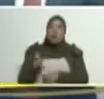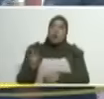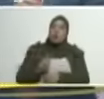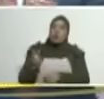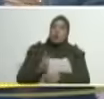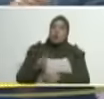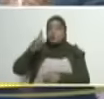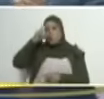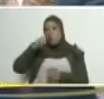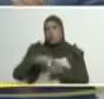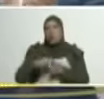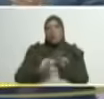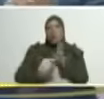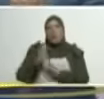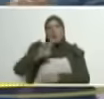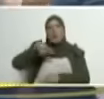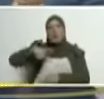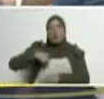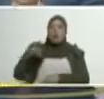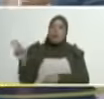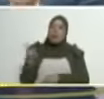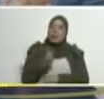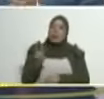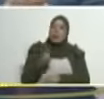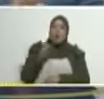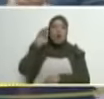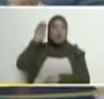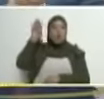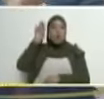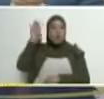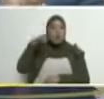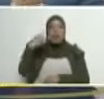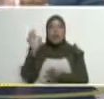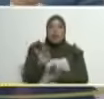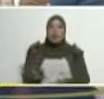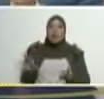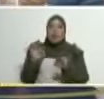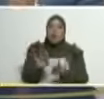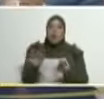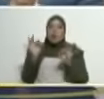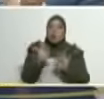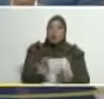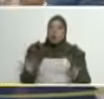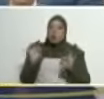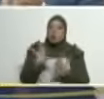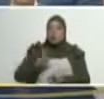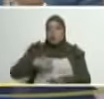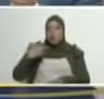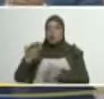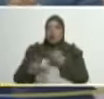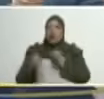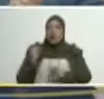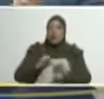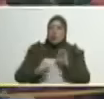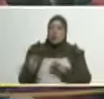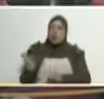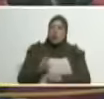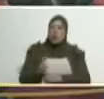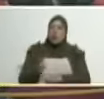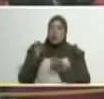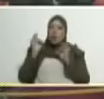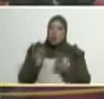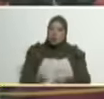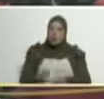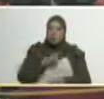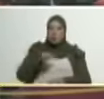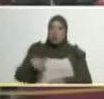que va es para arriba, Venezuela lo que va es para adelante, y nadie ni nadie nos podrá detener. Tengan la seguridad,